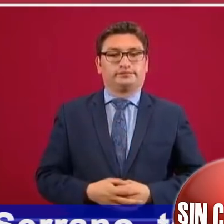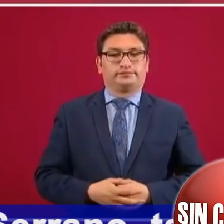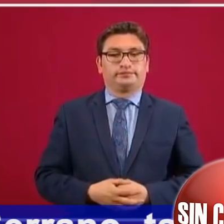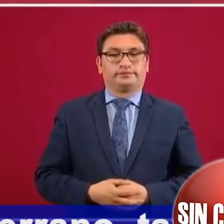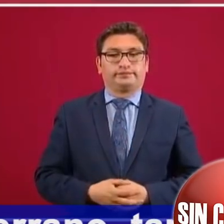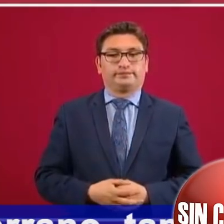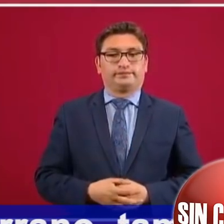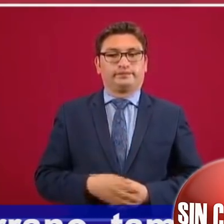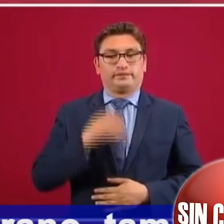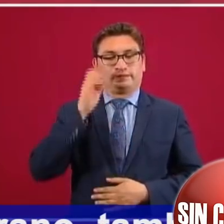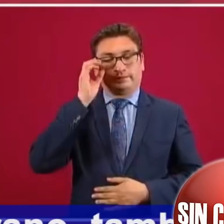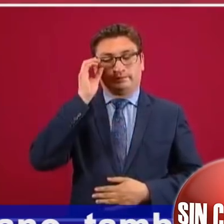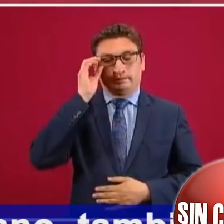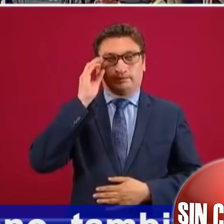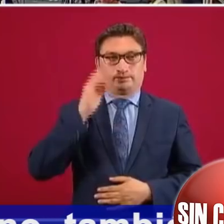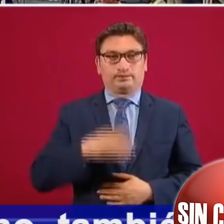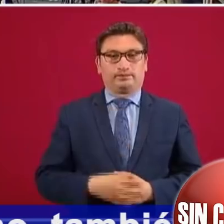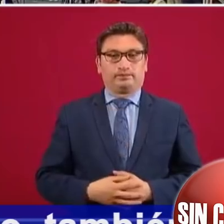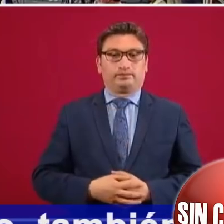Ustedes porque